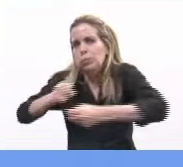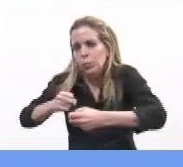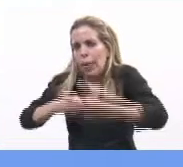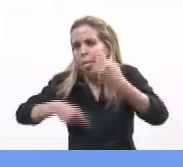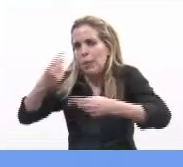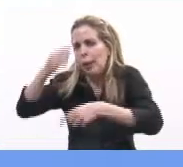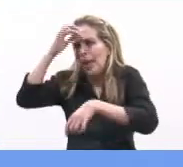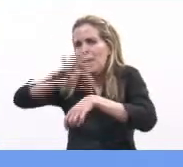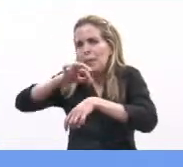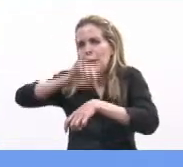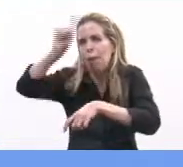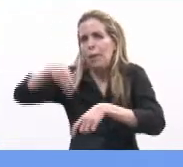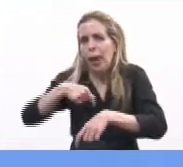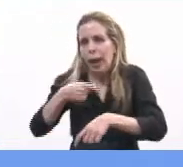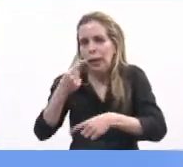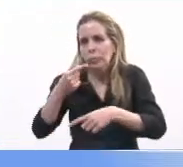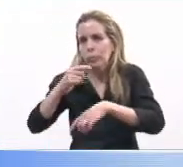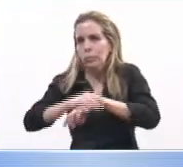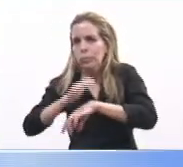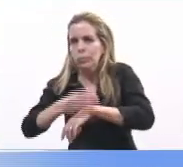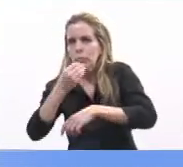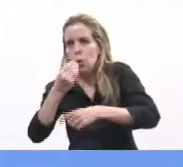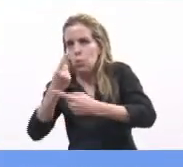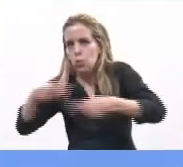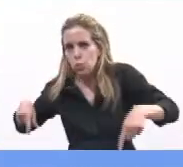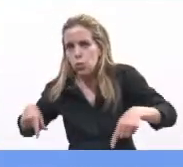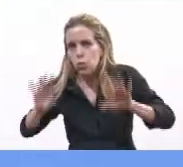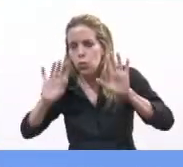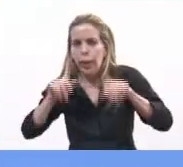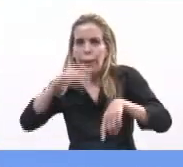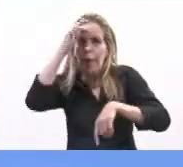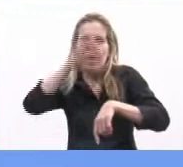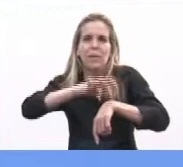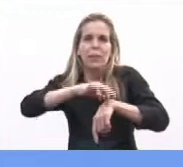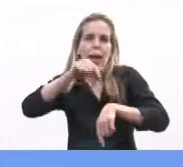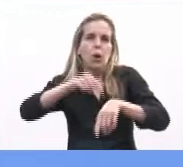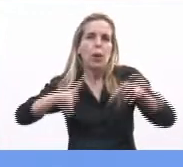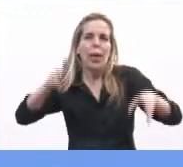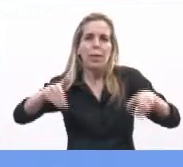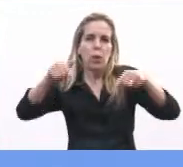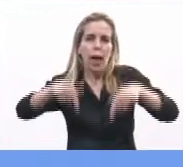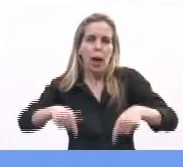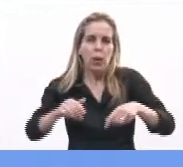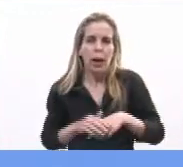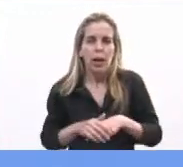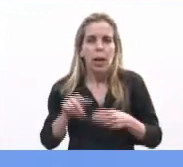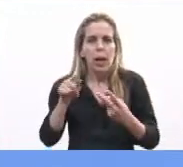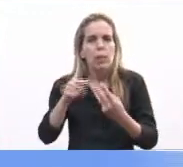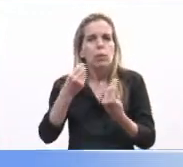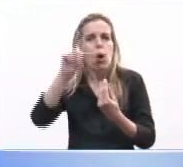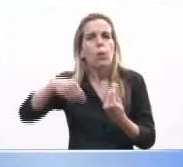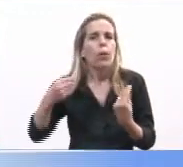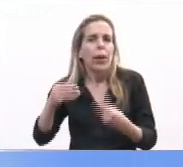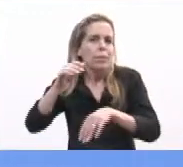derivadas de estas dos enfermedades de la época o la modernidad tienen muchas causas